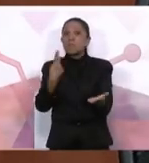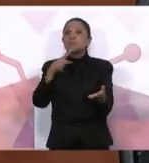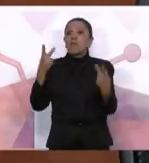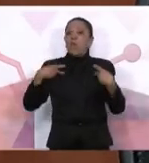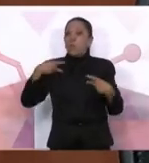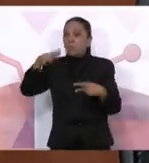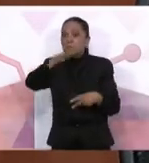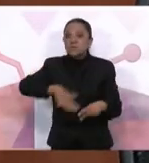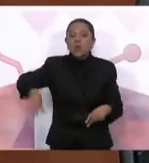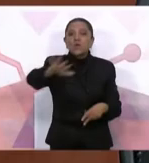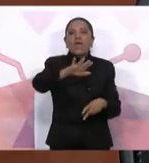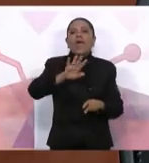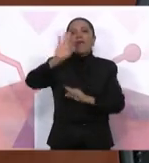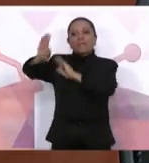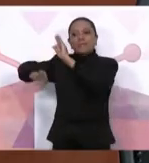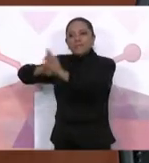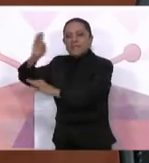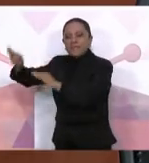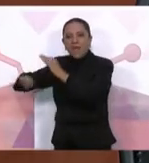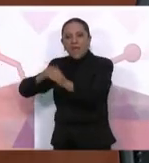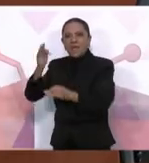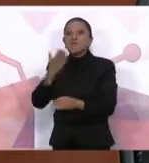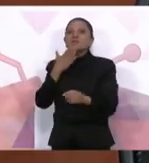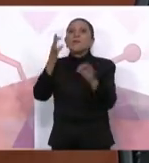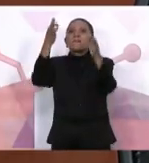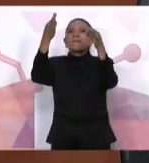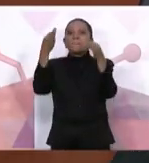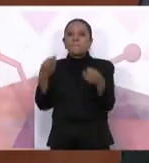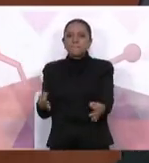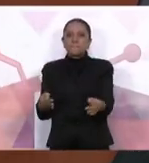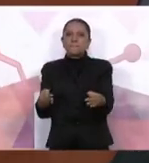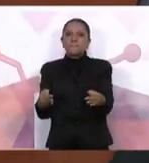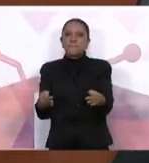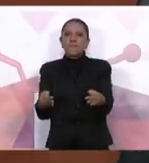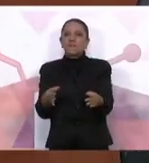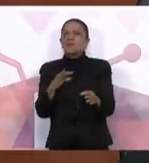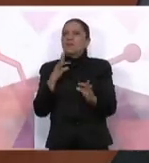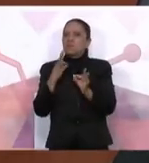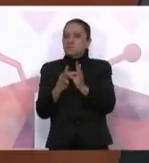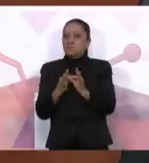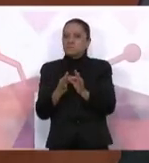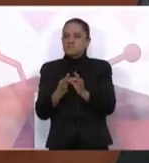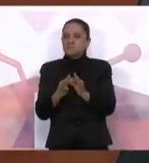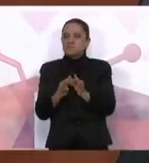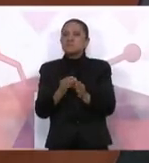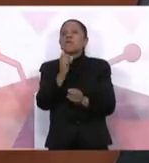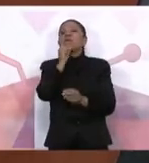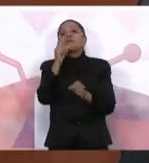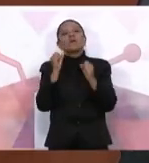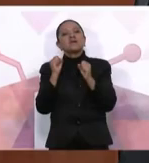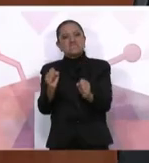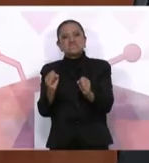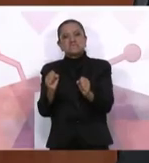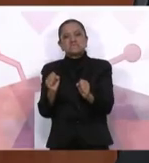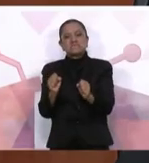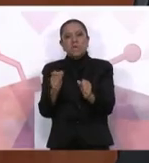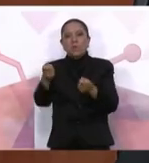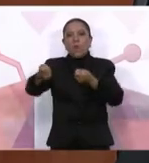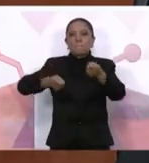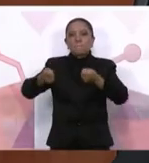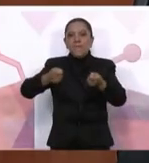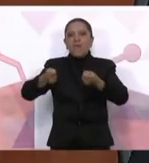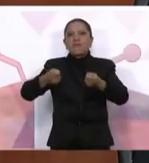trato efectivo y un trato correcto además seguro en el manejo de este tipo de